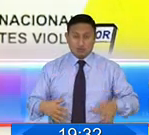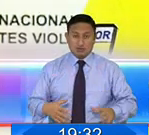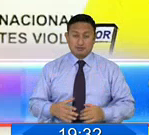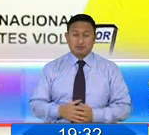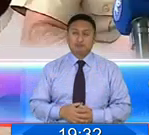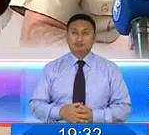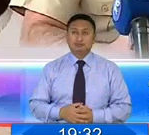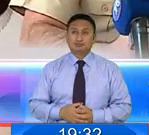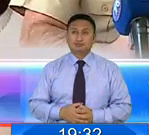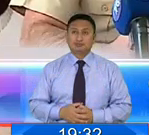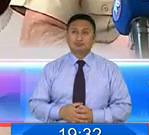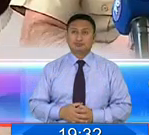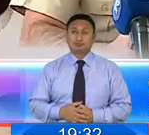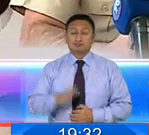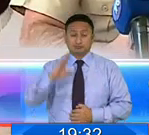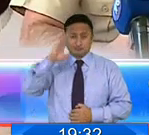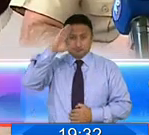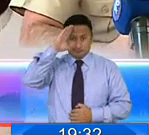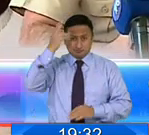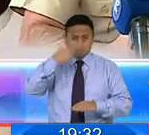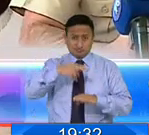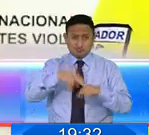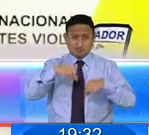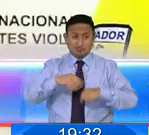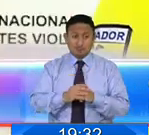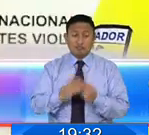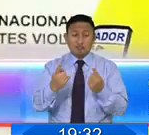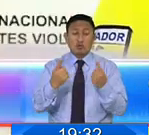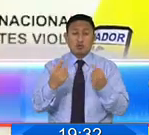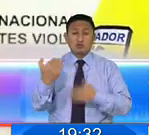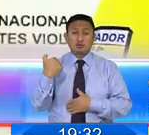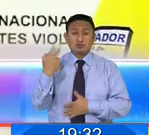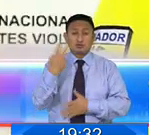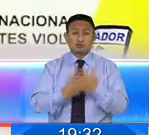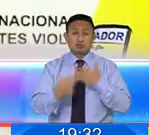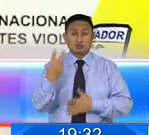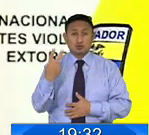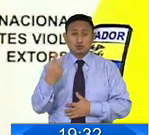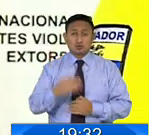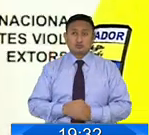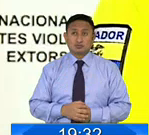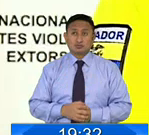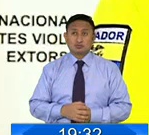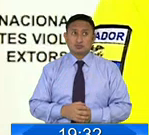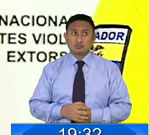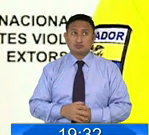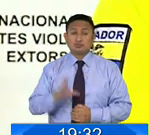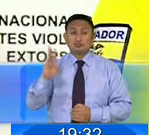prendas de vestir. La Policía Nacional explica que la pareja tenía 2 hijos. A 2 niños. De